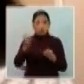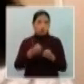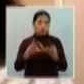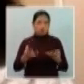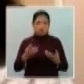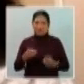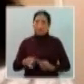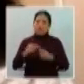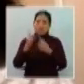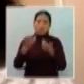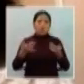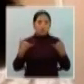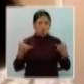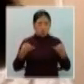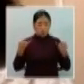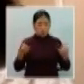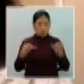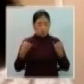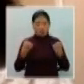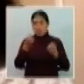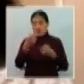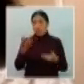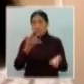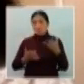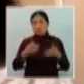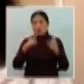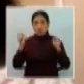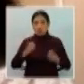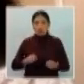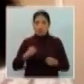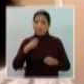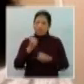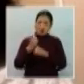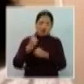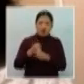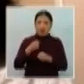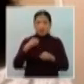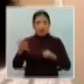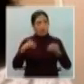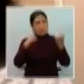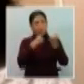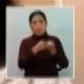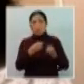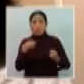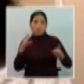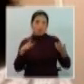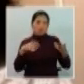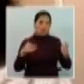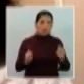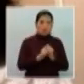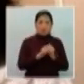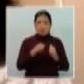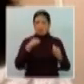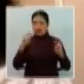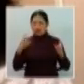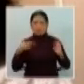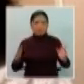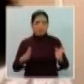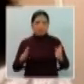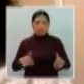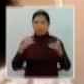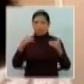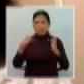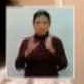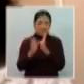Que pueden encontrar una oportunidad de poder apoyar, de trabajar, de ser parte de la realización de este censo